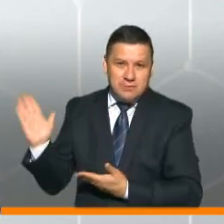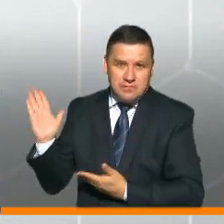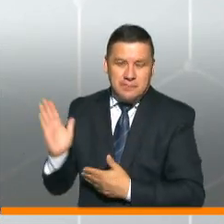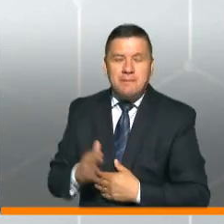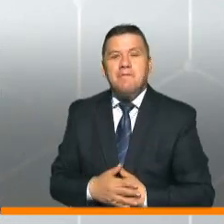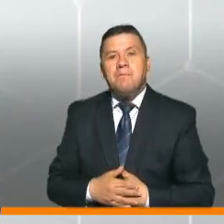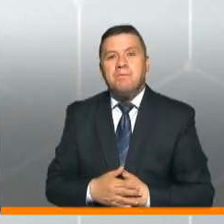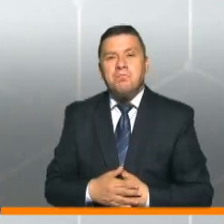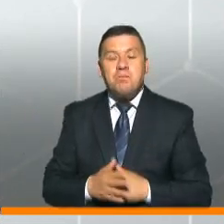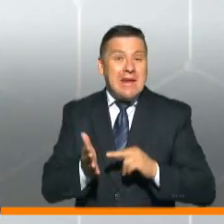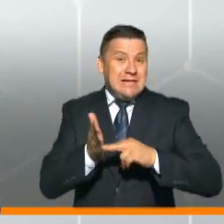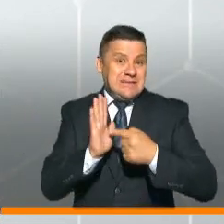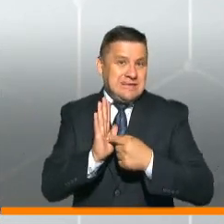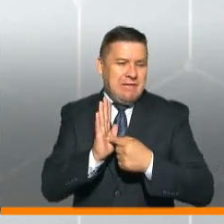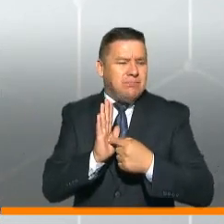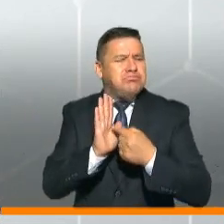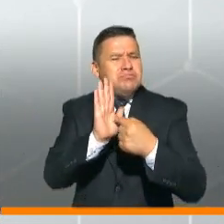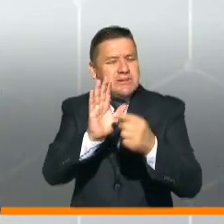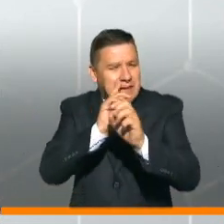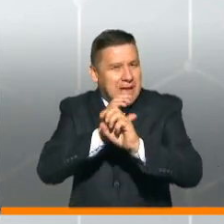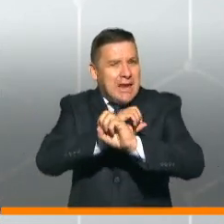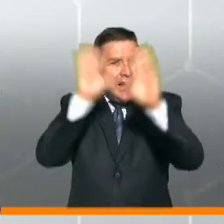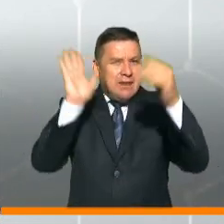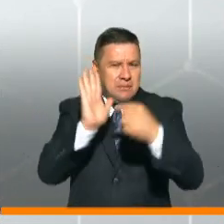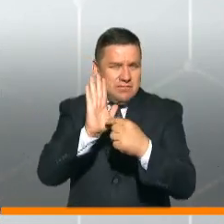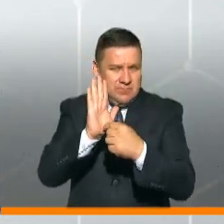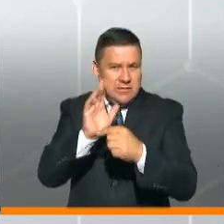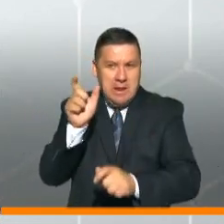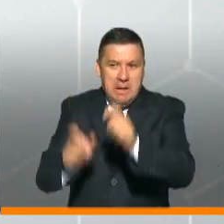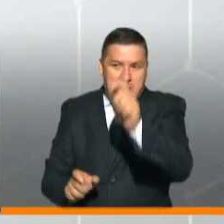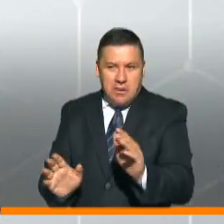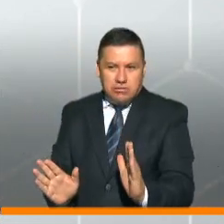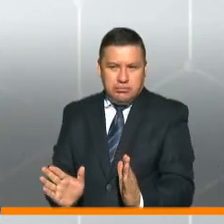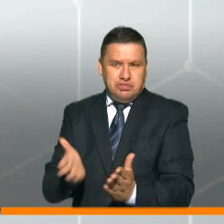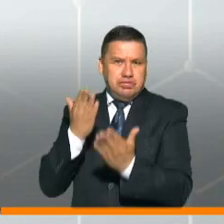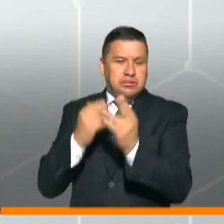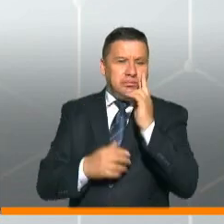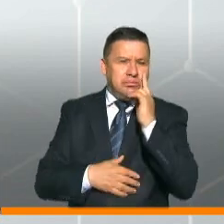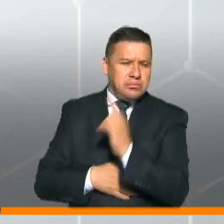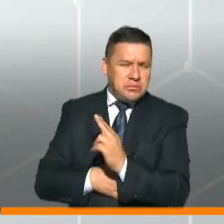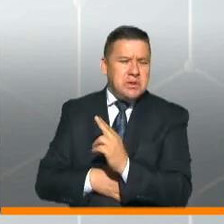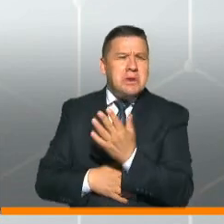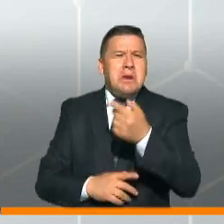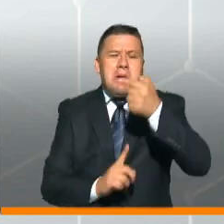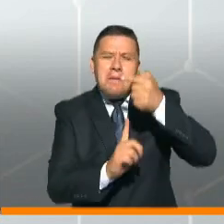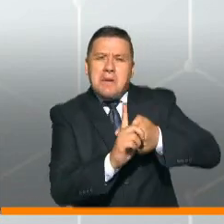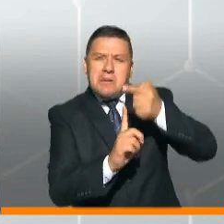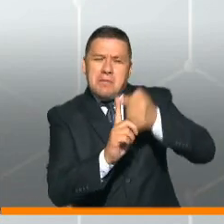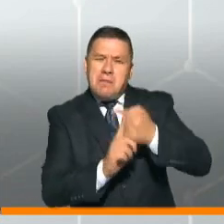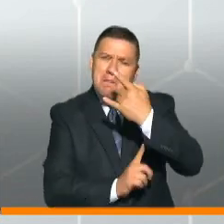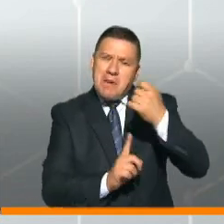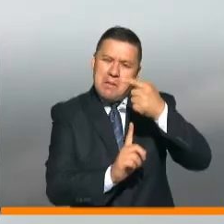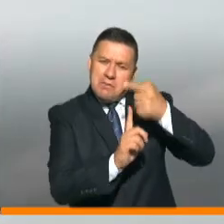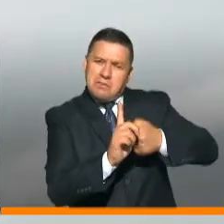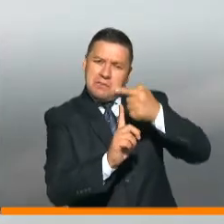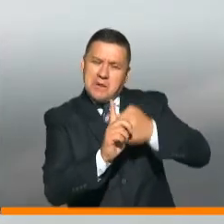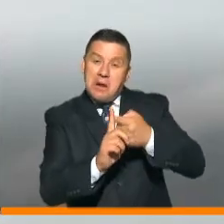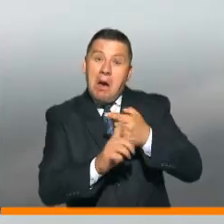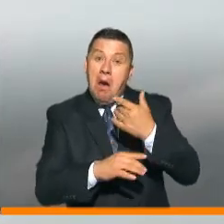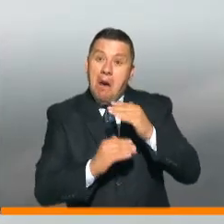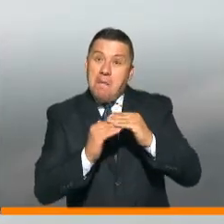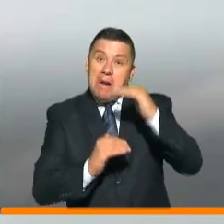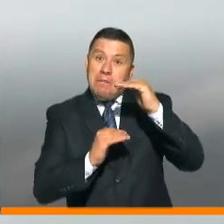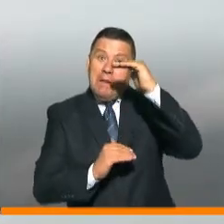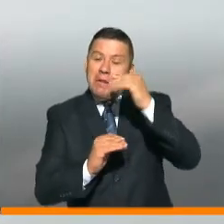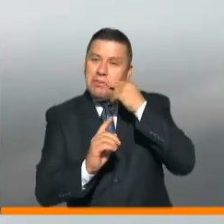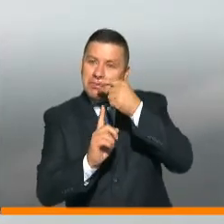195.967, lo cual nos hace suponer claramente que en términos de recuperación vamos a superar al mes de marzo, ya superado,